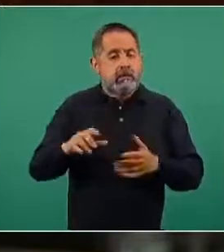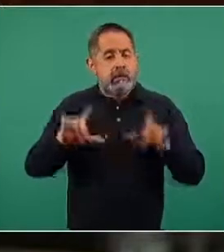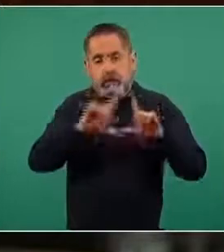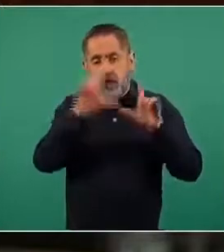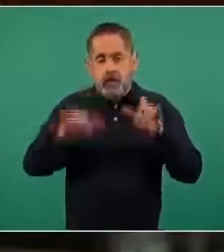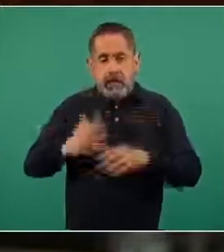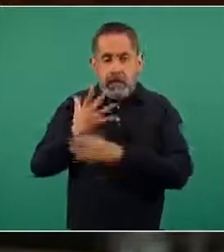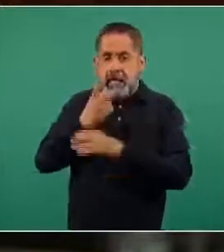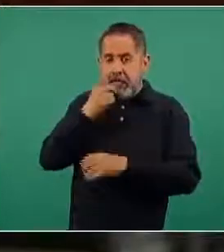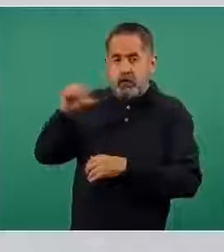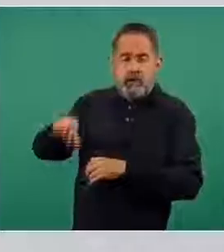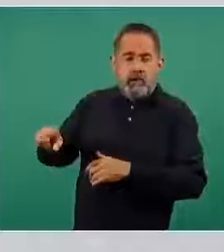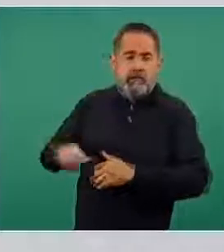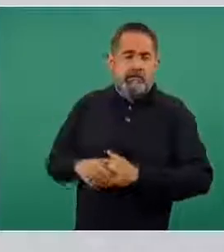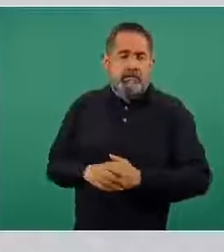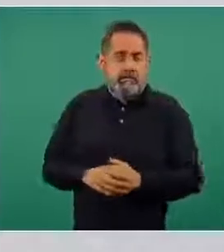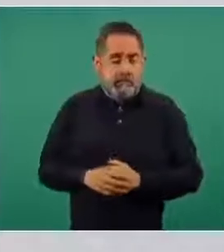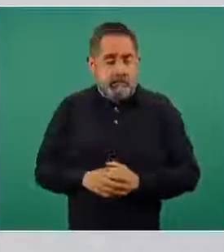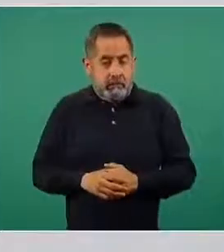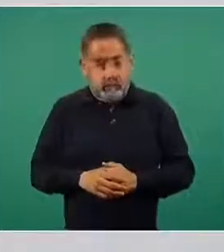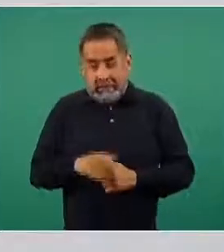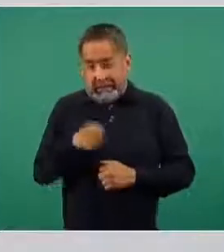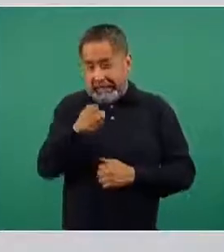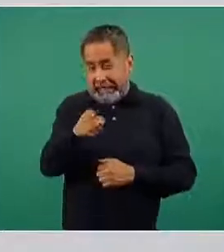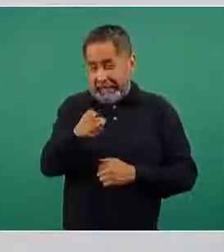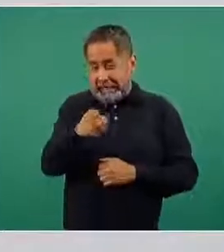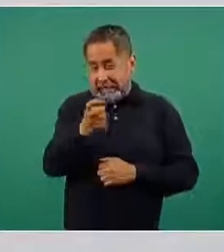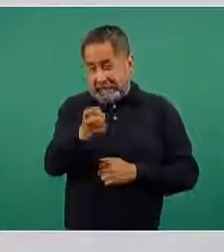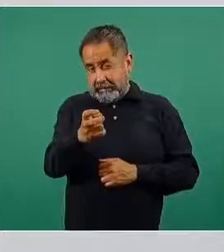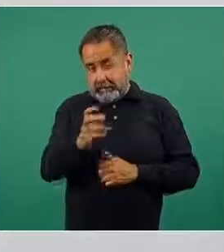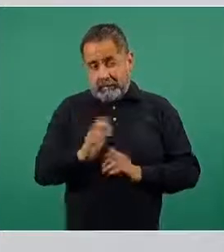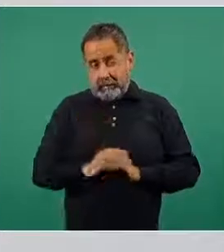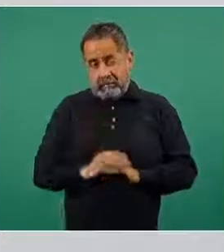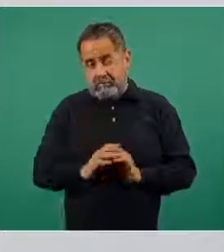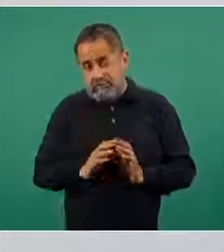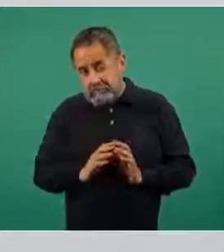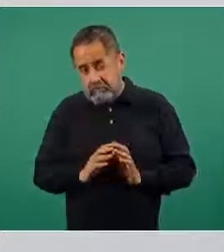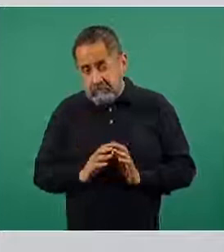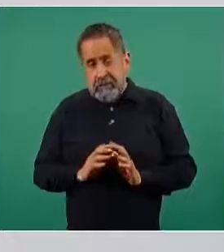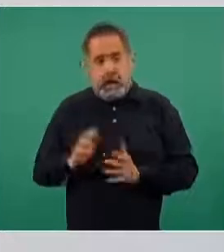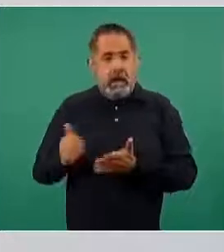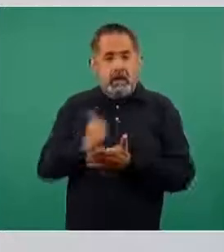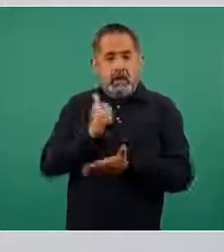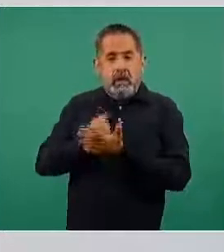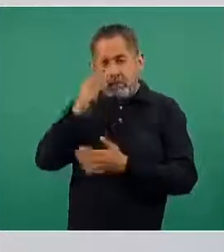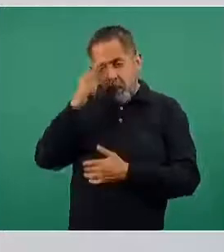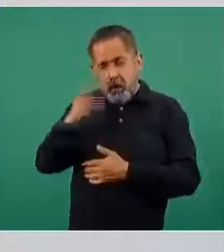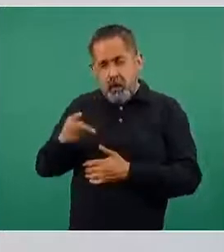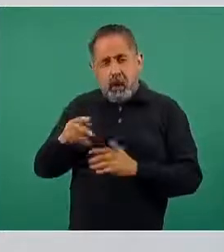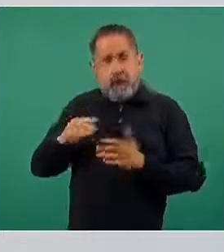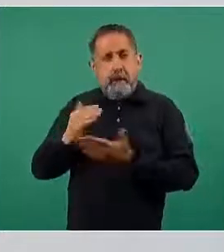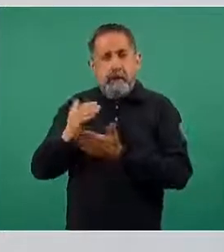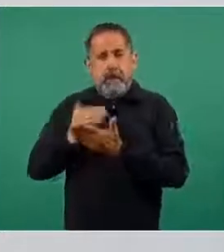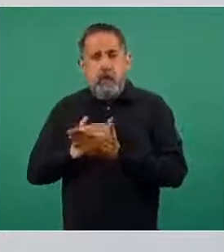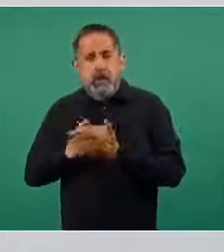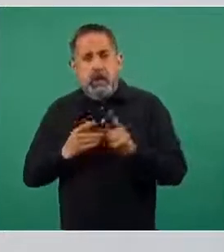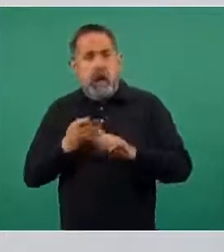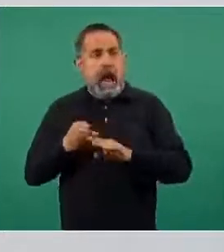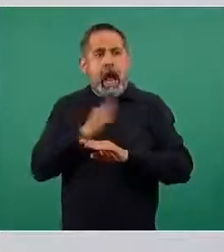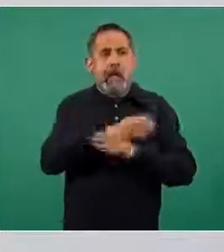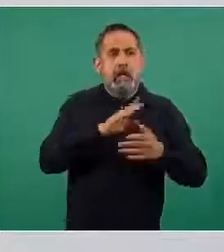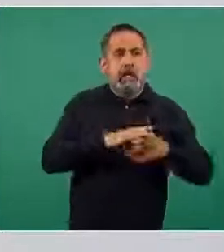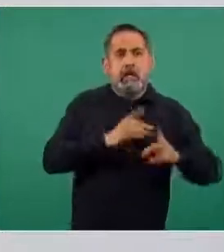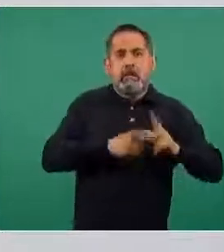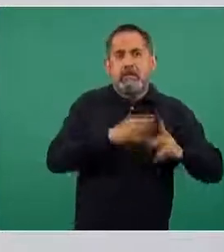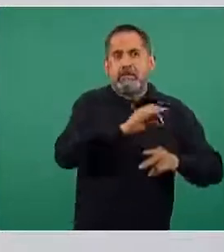Fue el comentario de hoy. Correcto. Si esos fueran los números, entonces sí, digamos, la Ciudad de México estaría menos que en su momento la